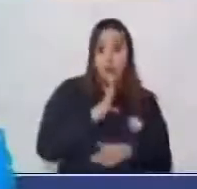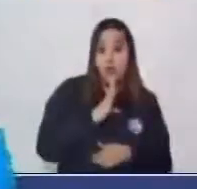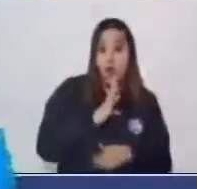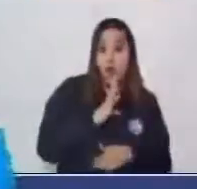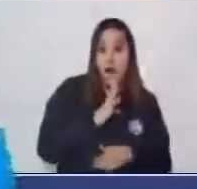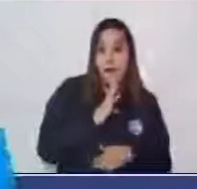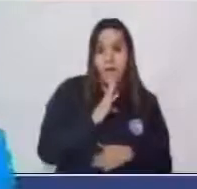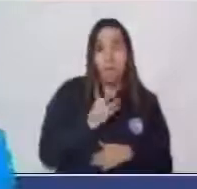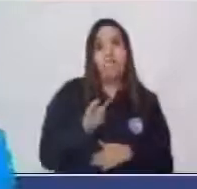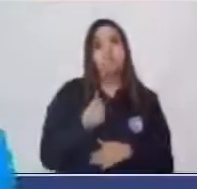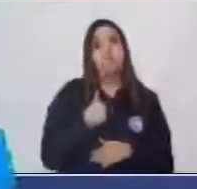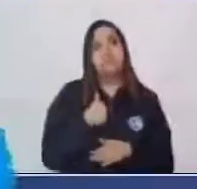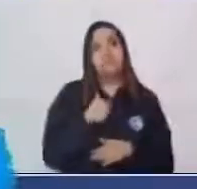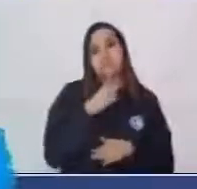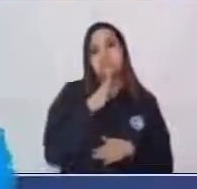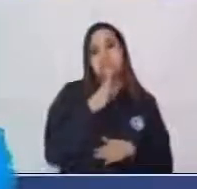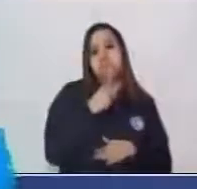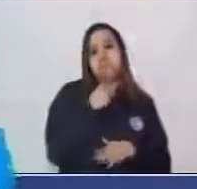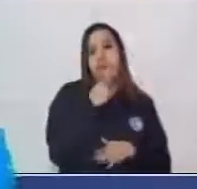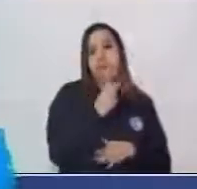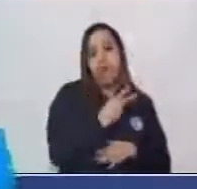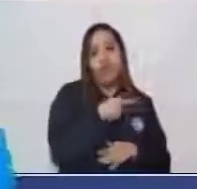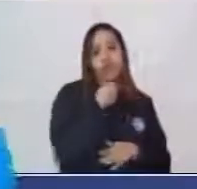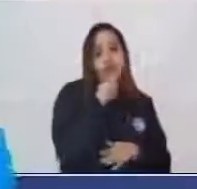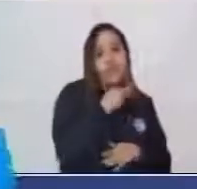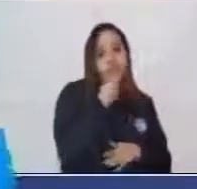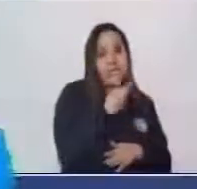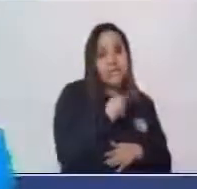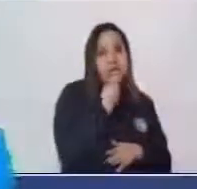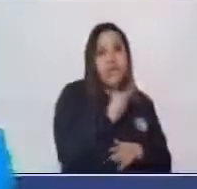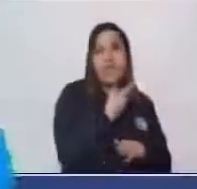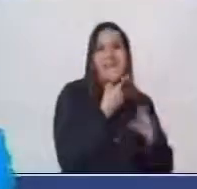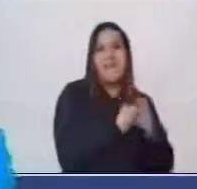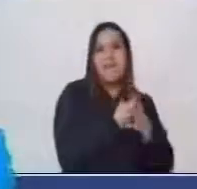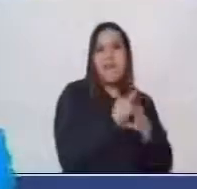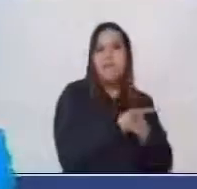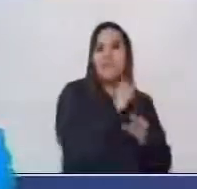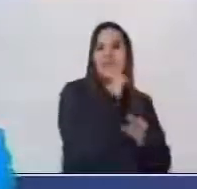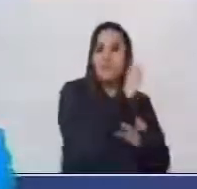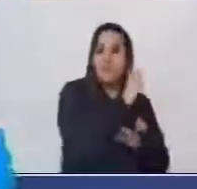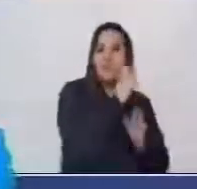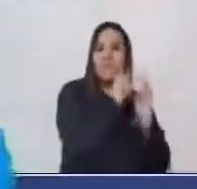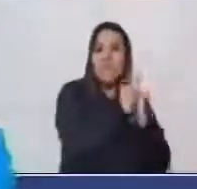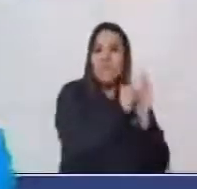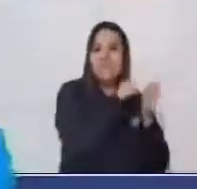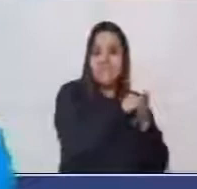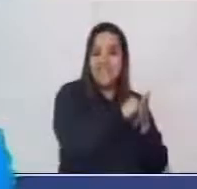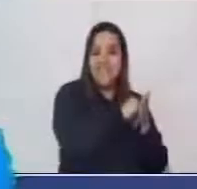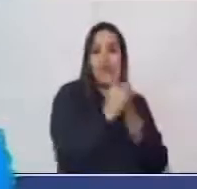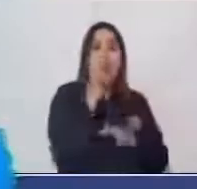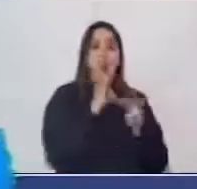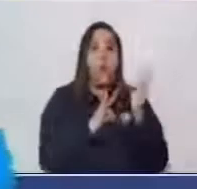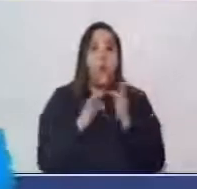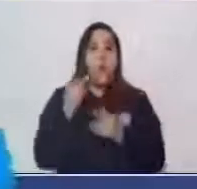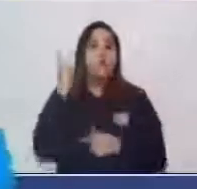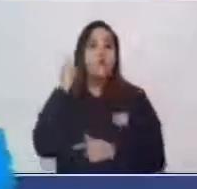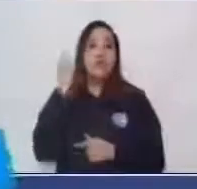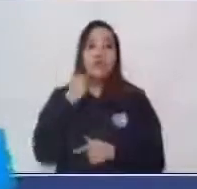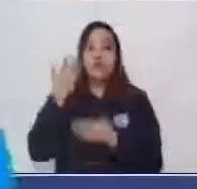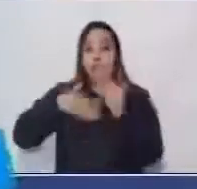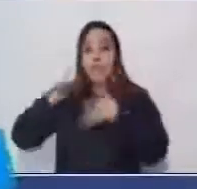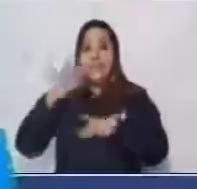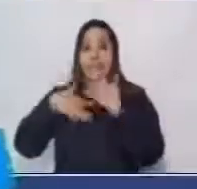pues lógicamente nosotros no vamos a reflejar el uso de los signos de puntuación, aunque dependiendo